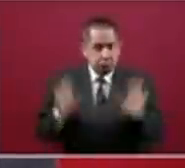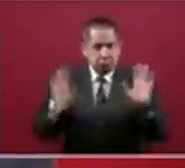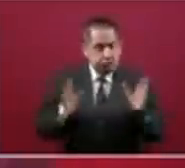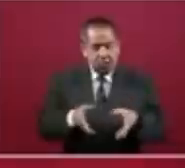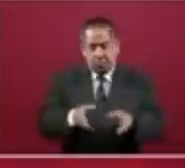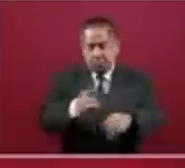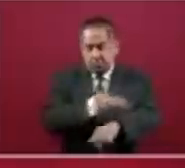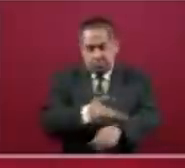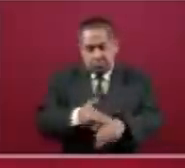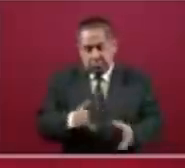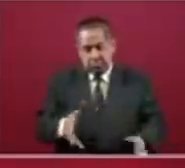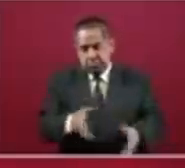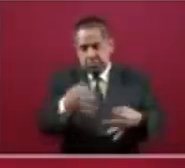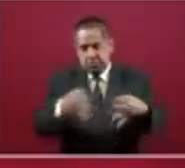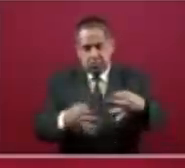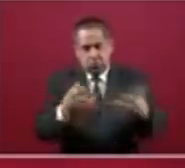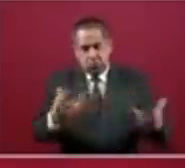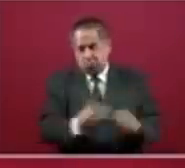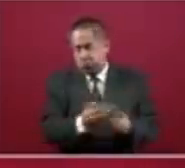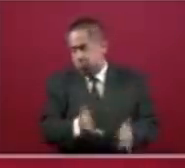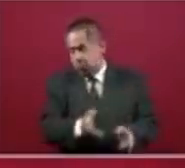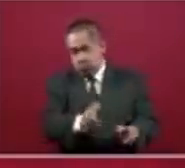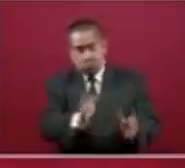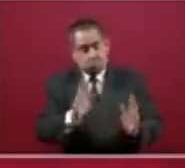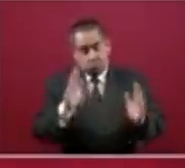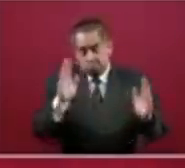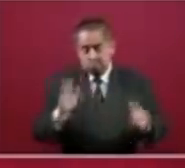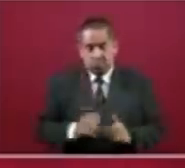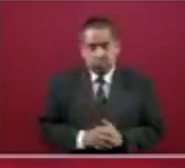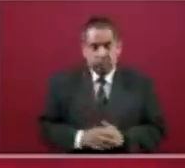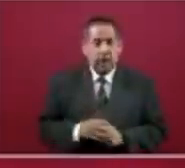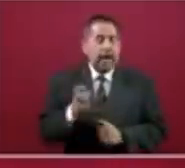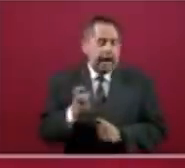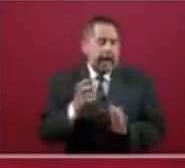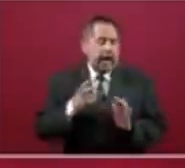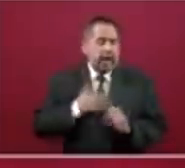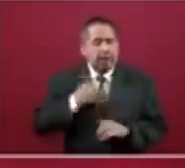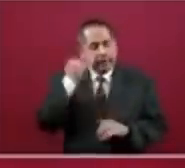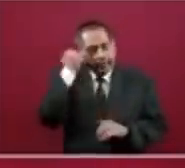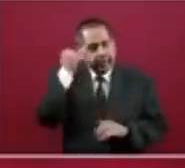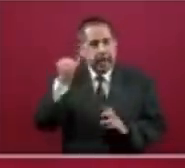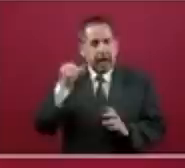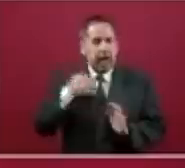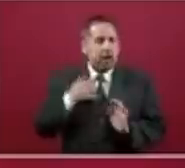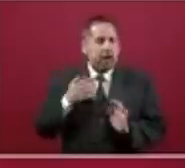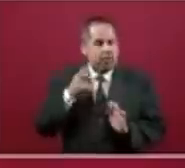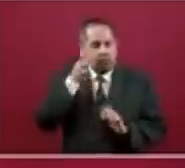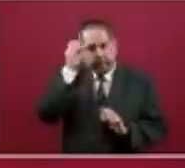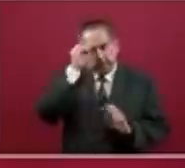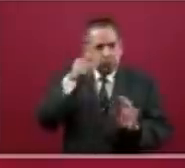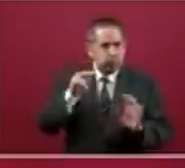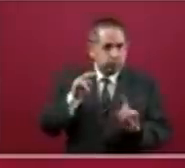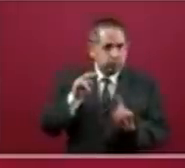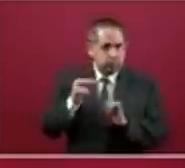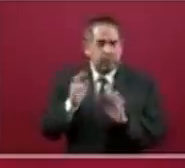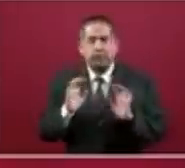va a resolver legalmente. Ese es mi punto de vista.